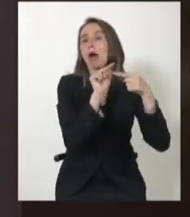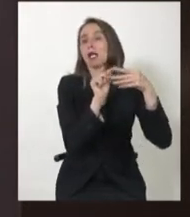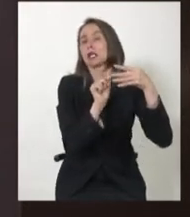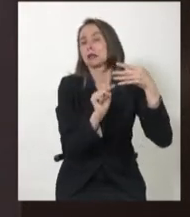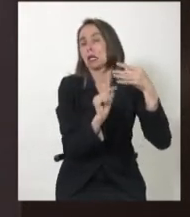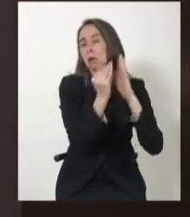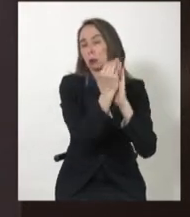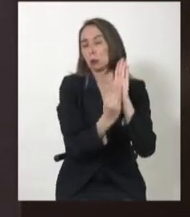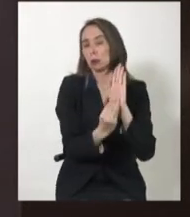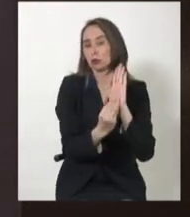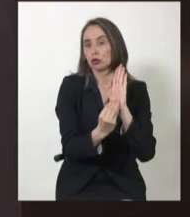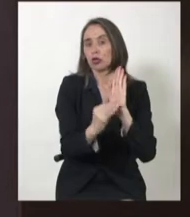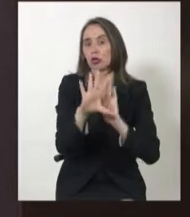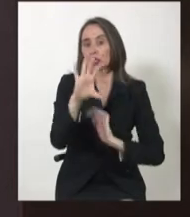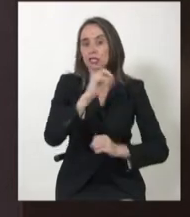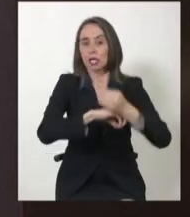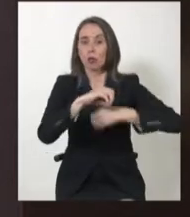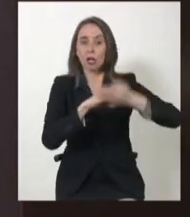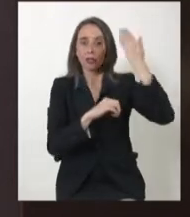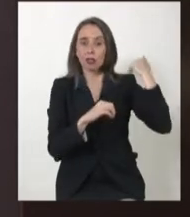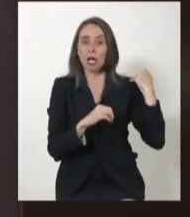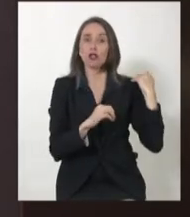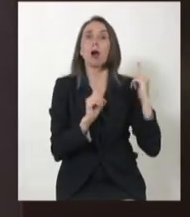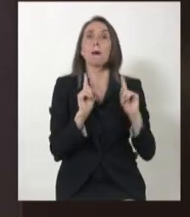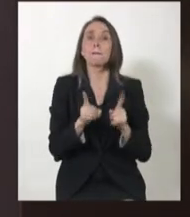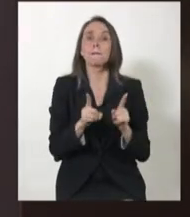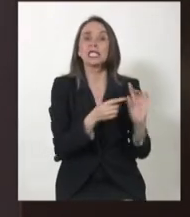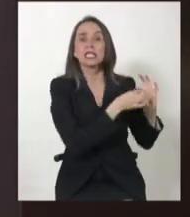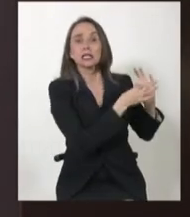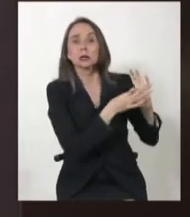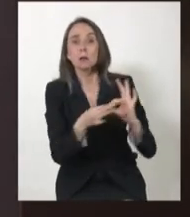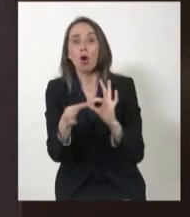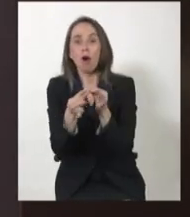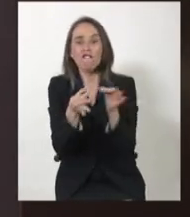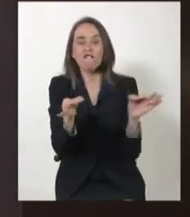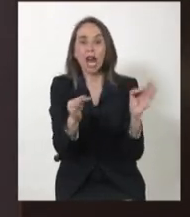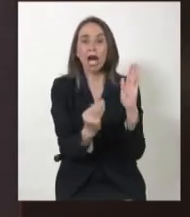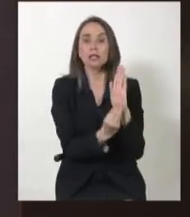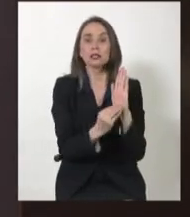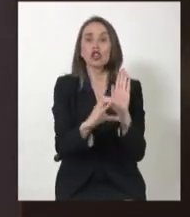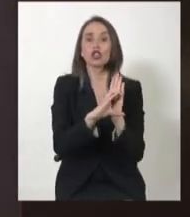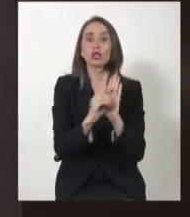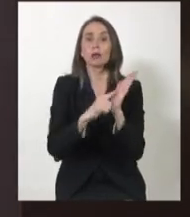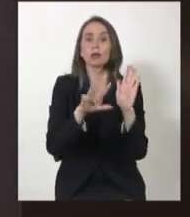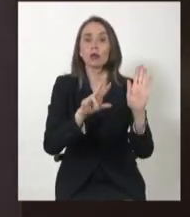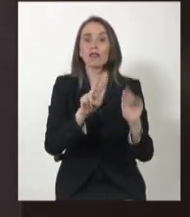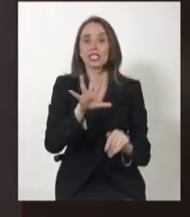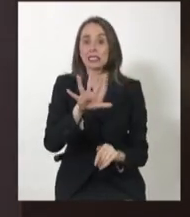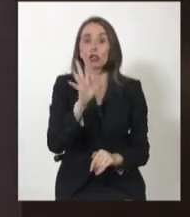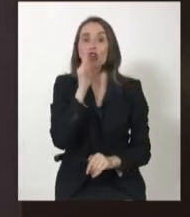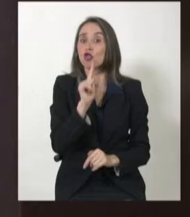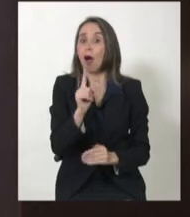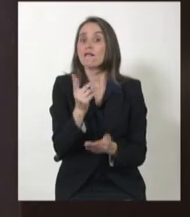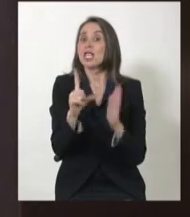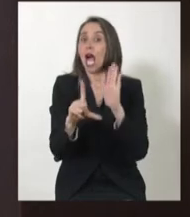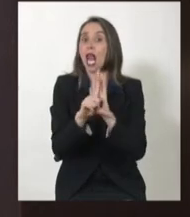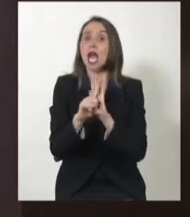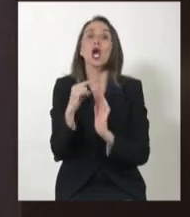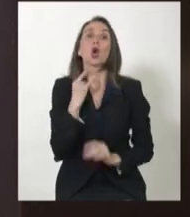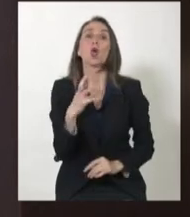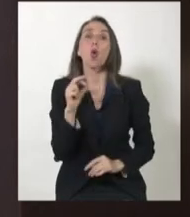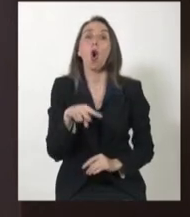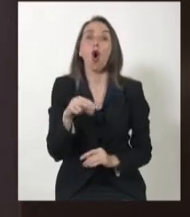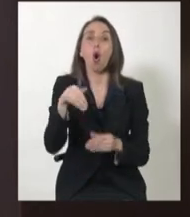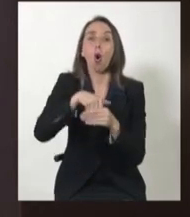Funcionamos 50 años casi con la Constitución de 1925 y no existían las leyes de quórum calificado.